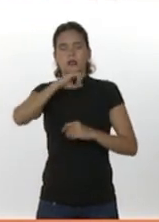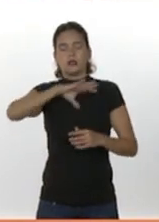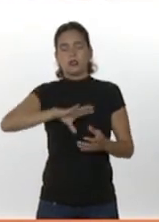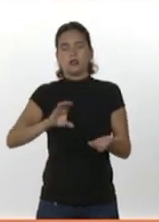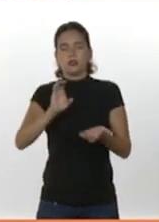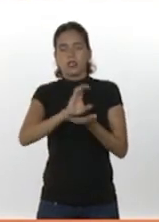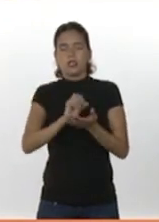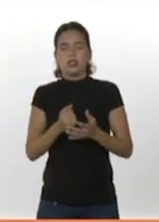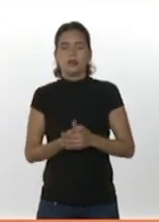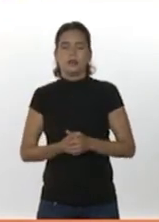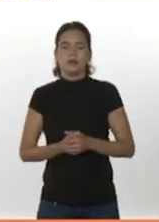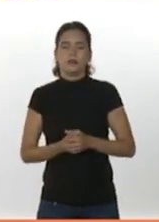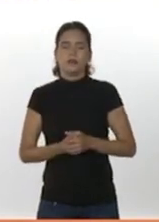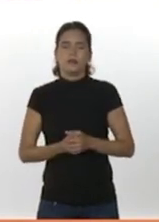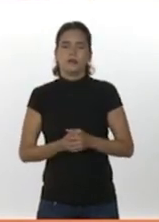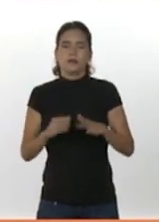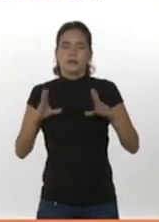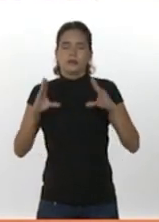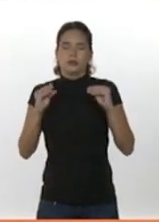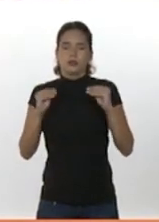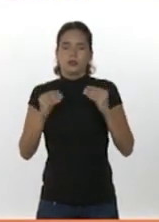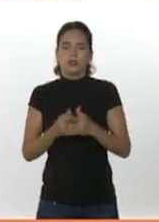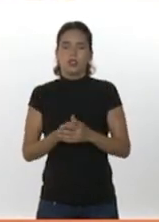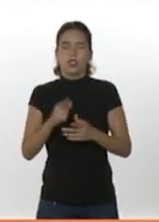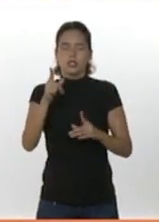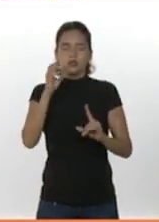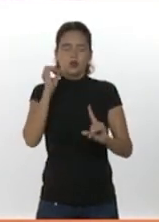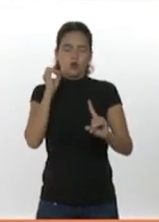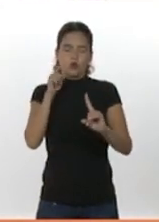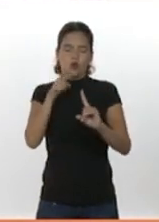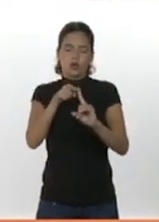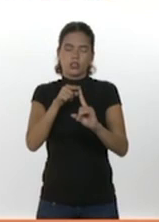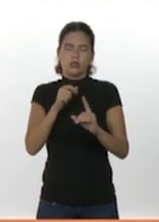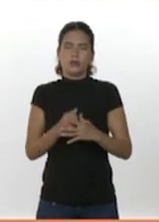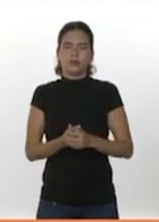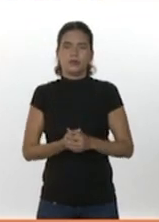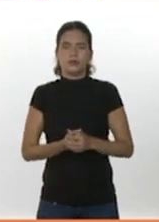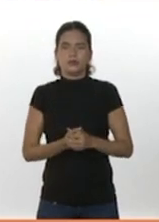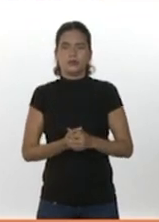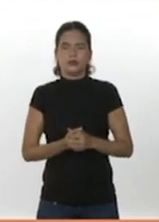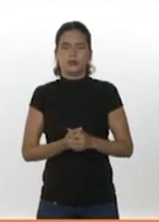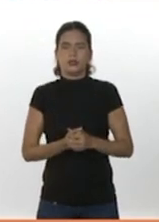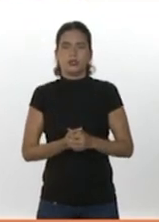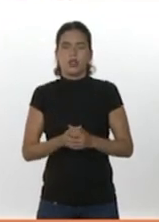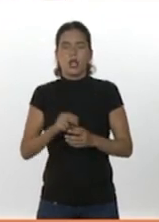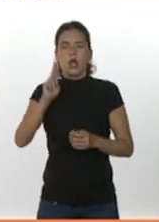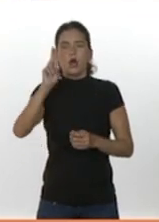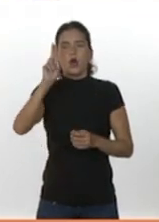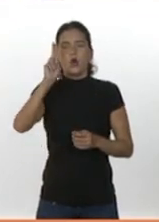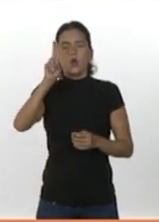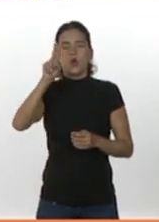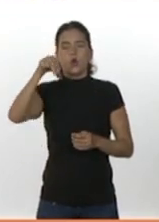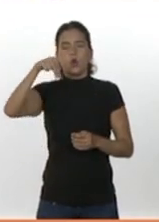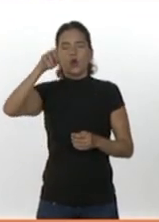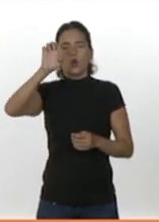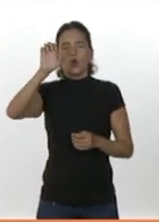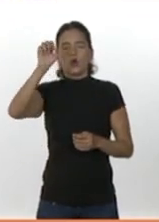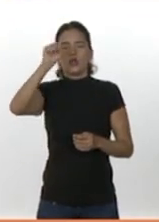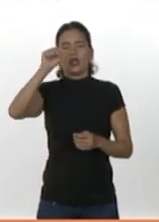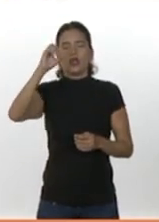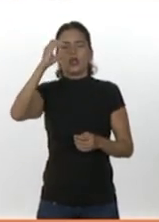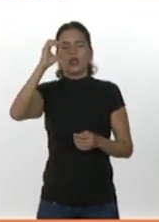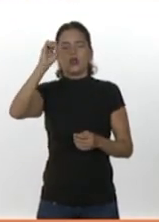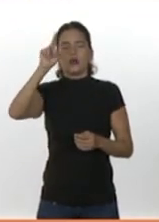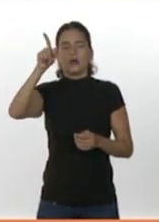vamos a abordar esos objetivos que la UNESCO, para su